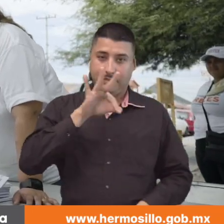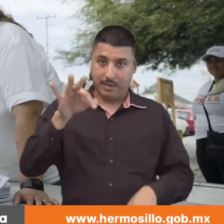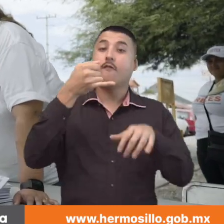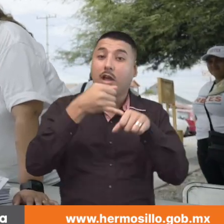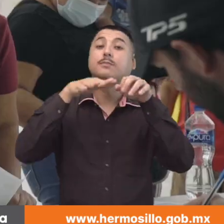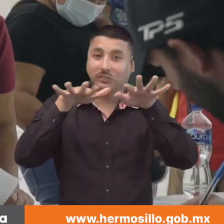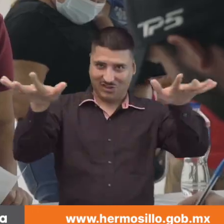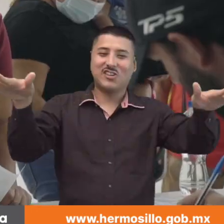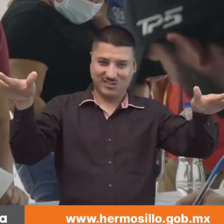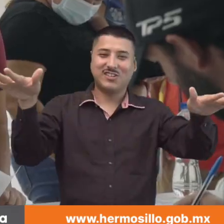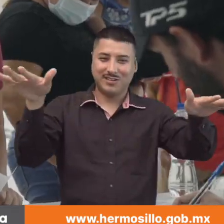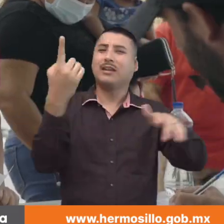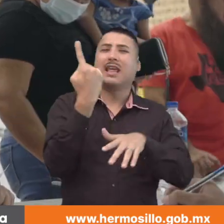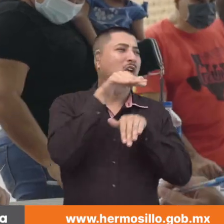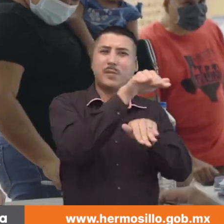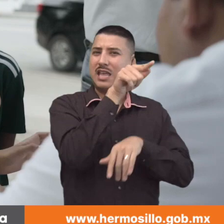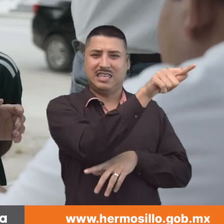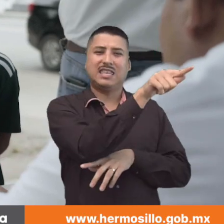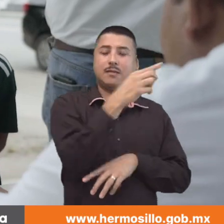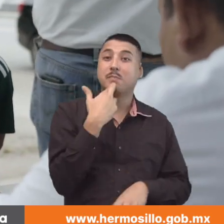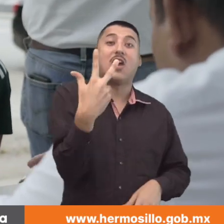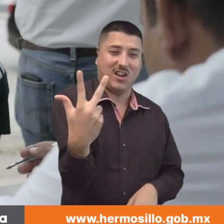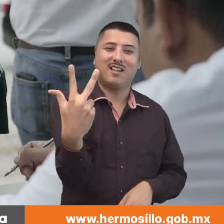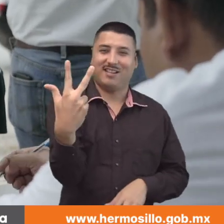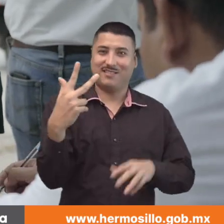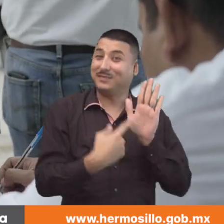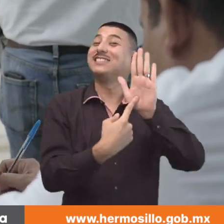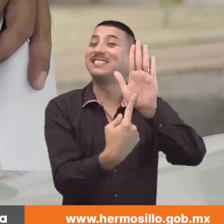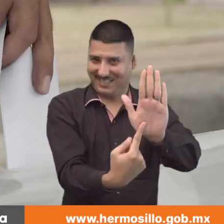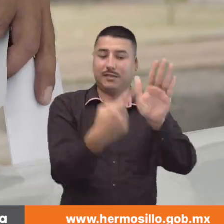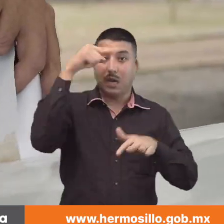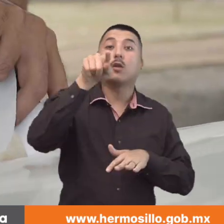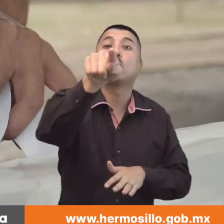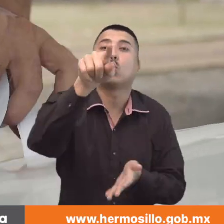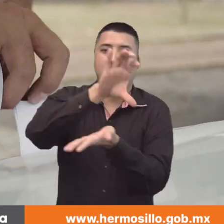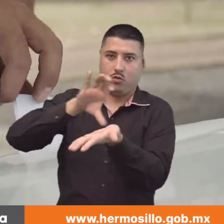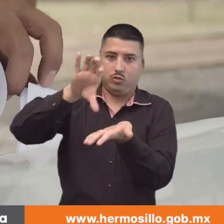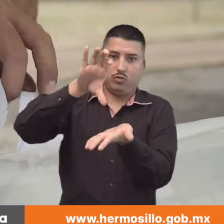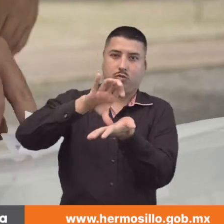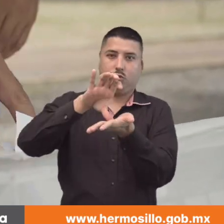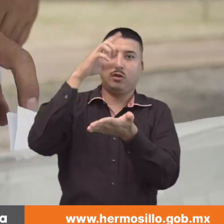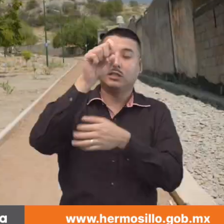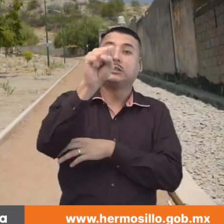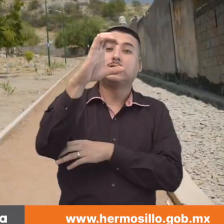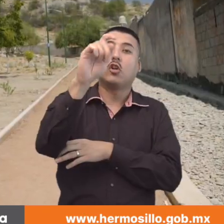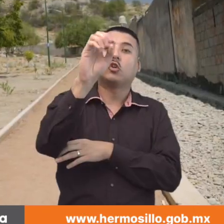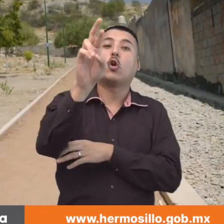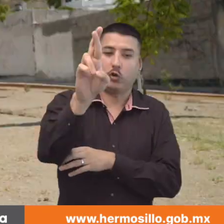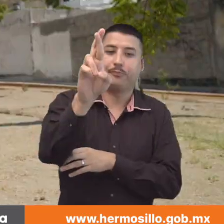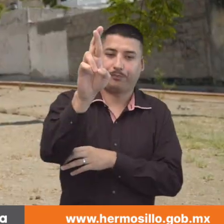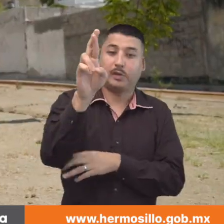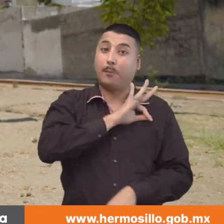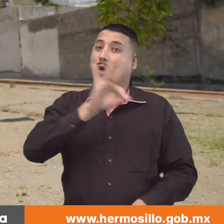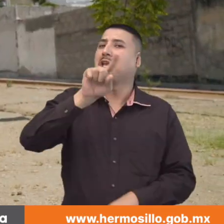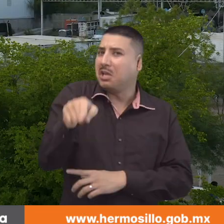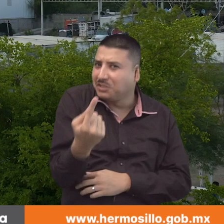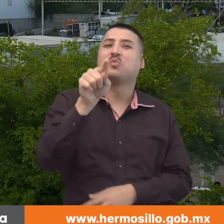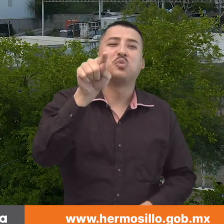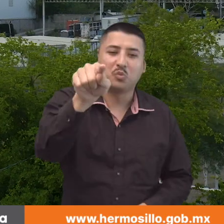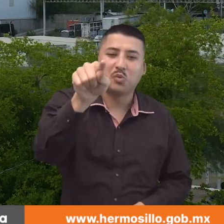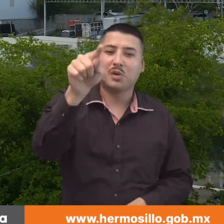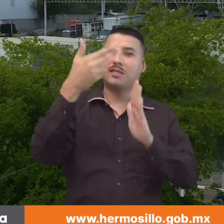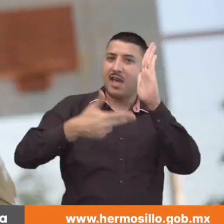puedes informar sobre qué mejoras presentaron para tu colonia o sector. Pueden ser reparaciones en parques, andadores, equipamiento